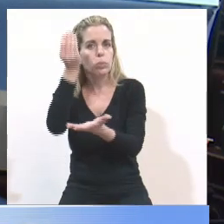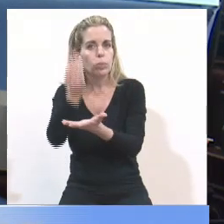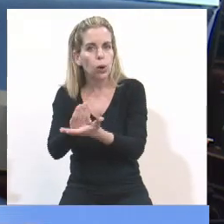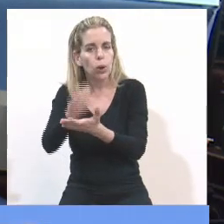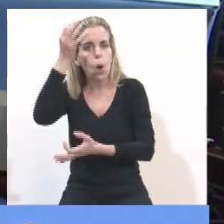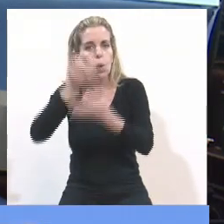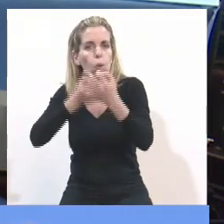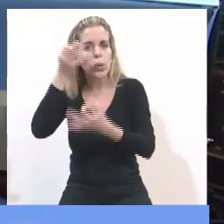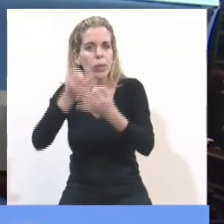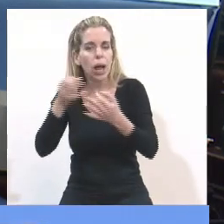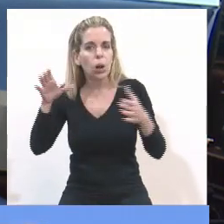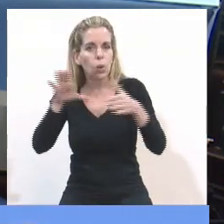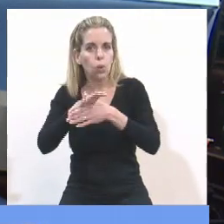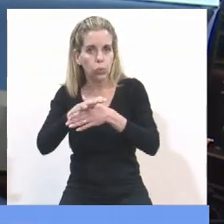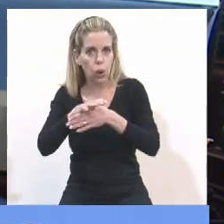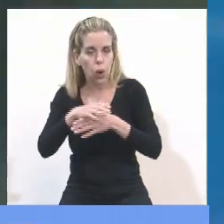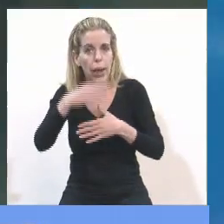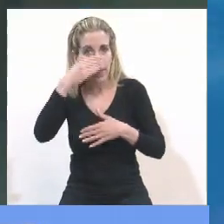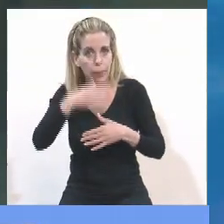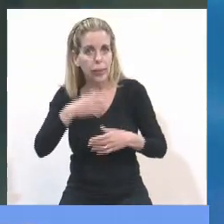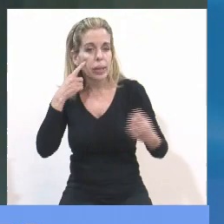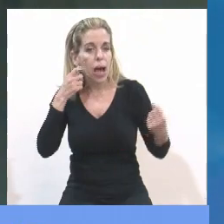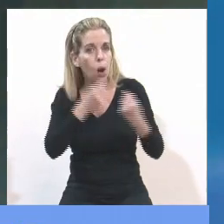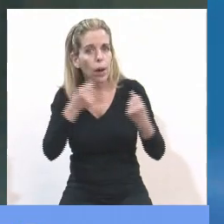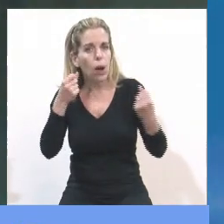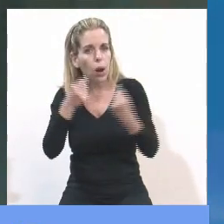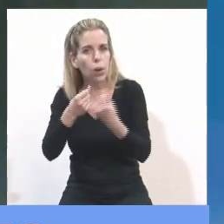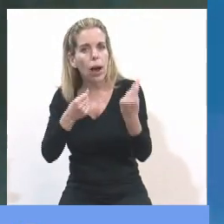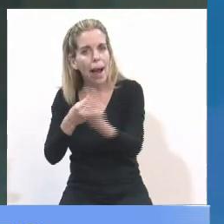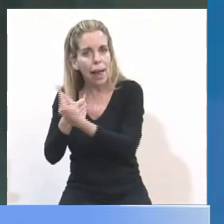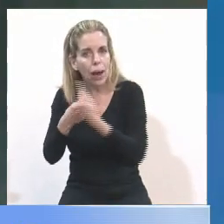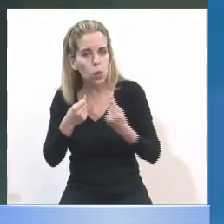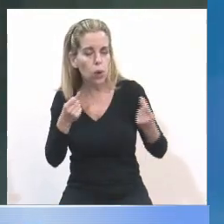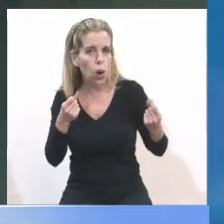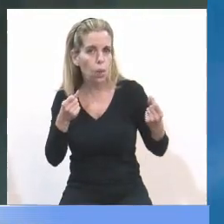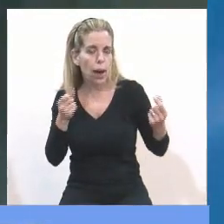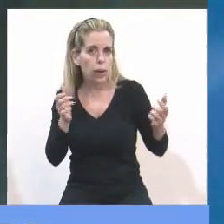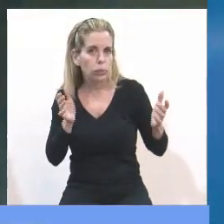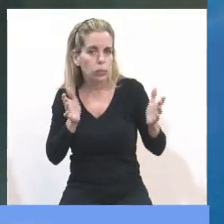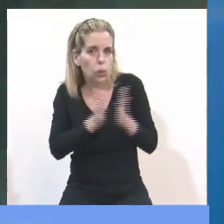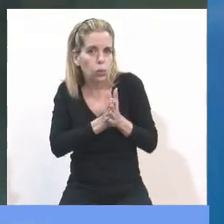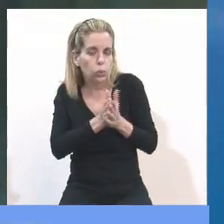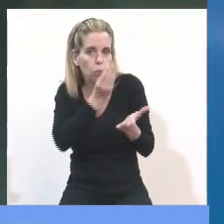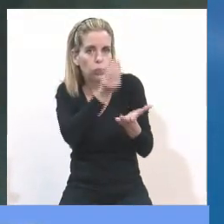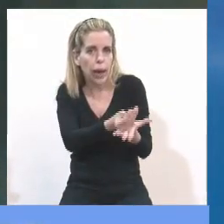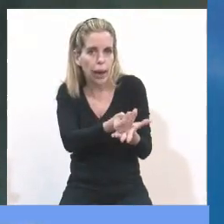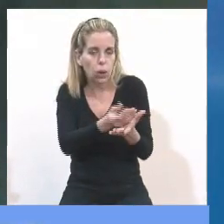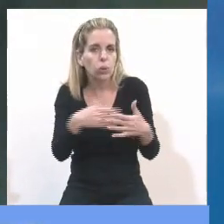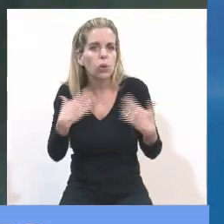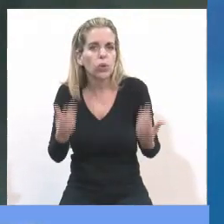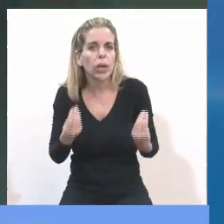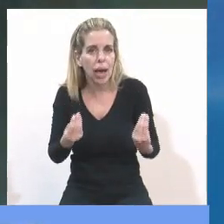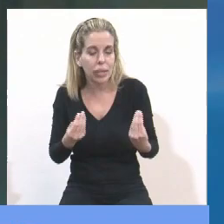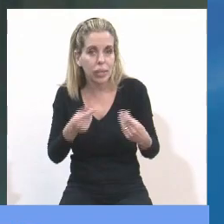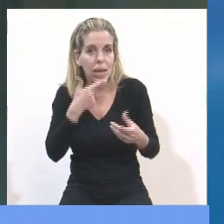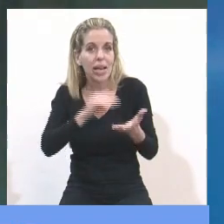judicial determinado y cada acuerdo debe acompañar a cada cargo. Es decir, que lo que